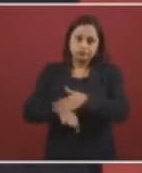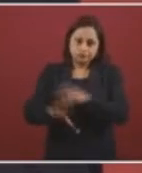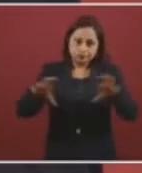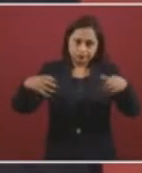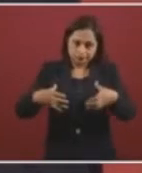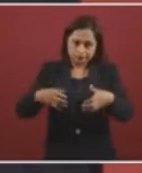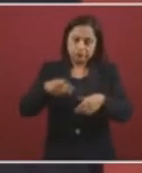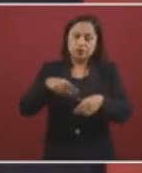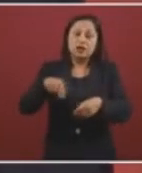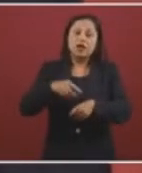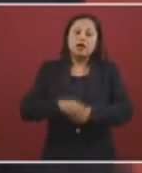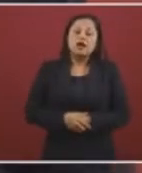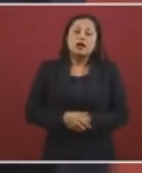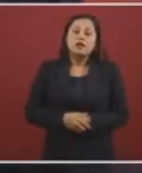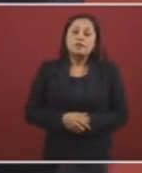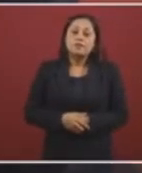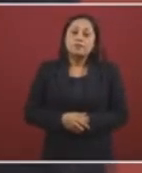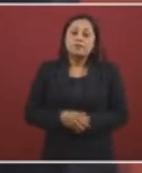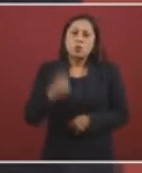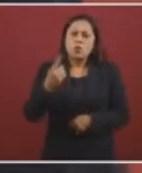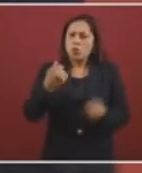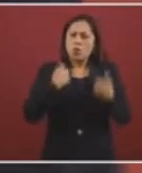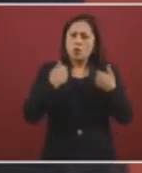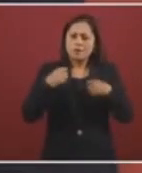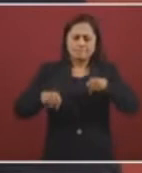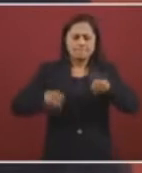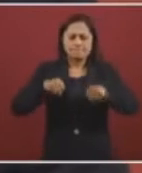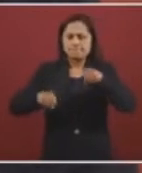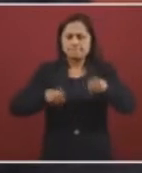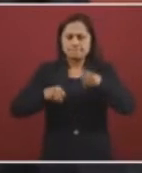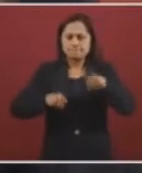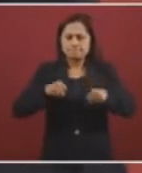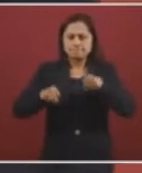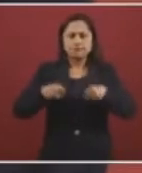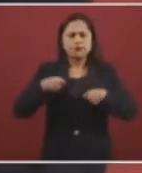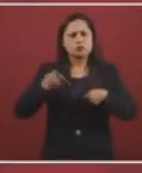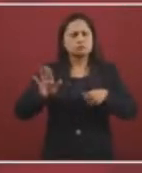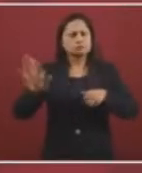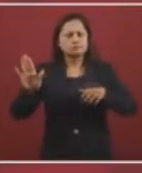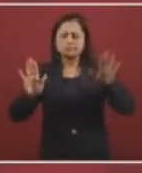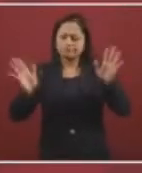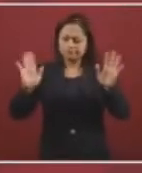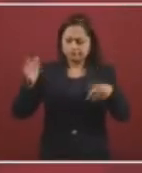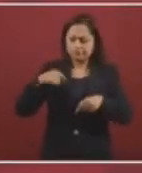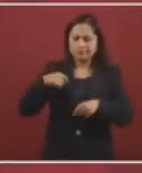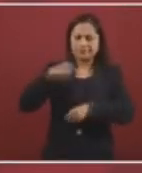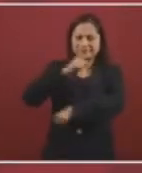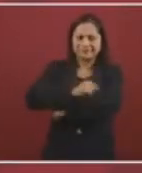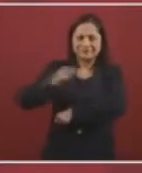y en una bicicleta yo ya saludando a la gente